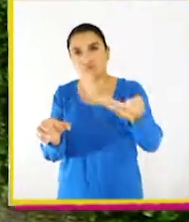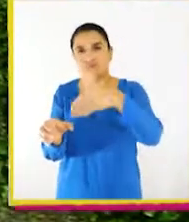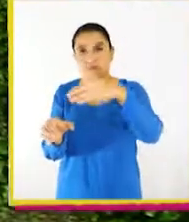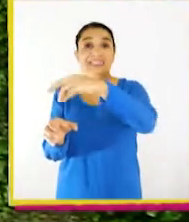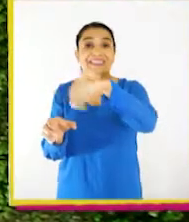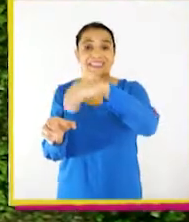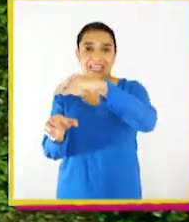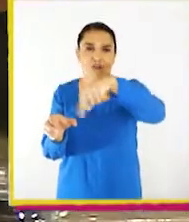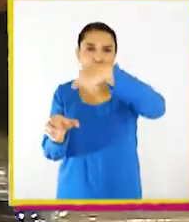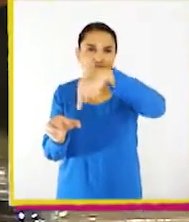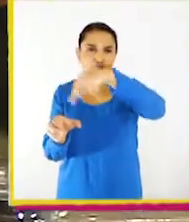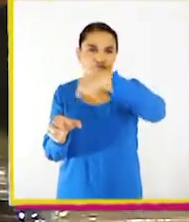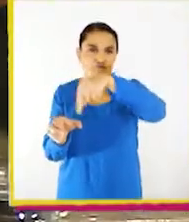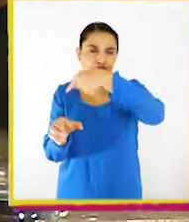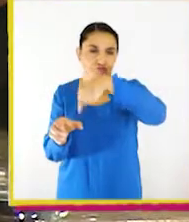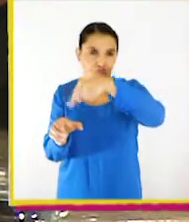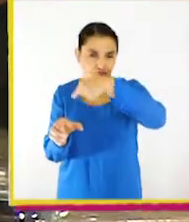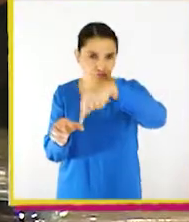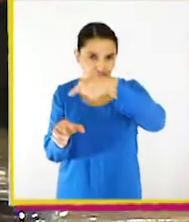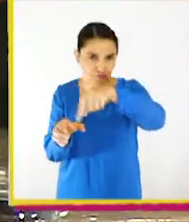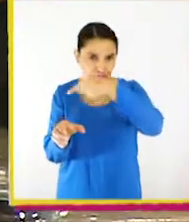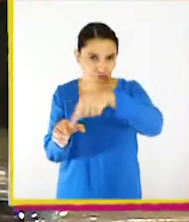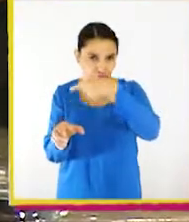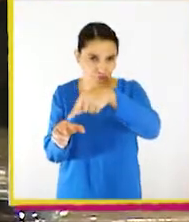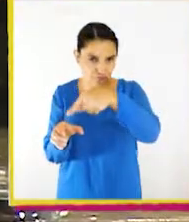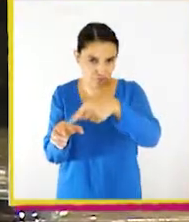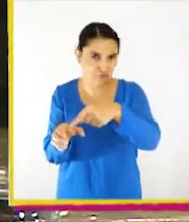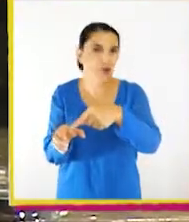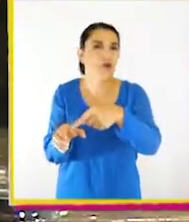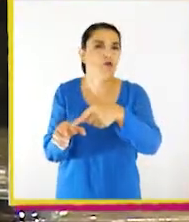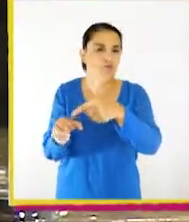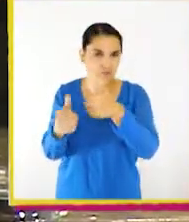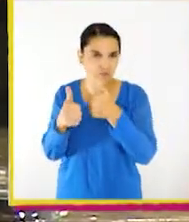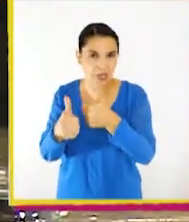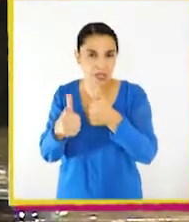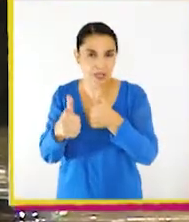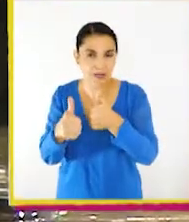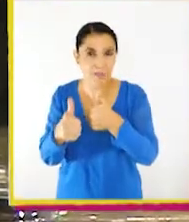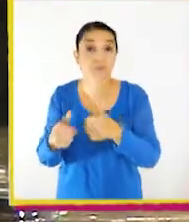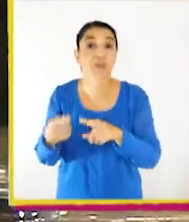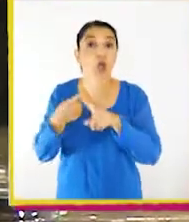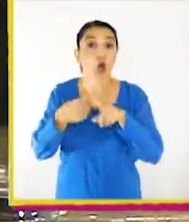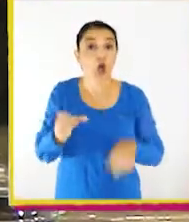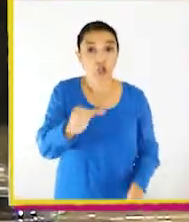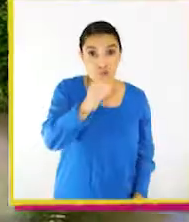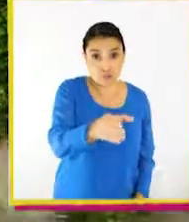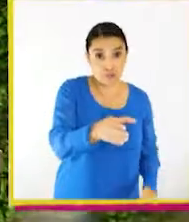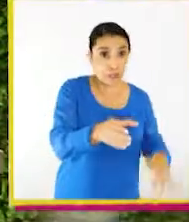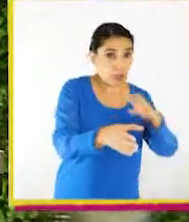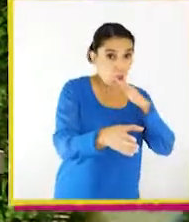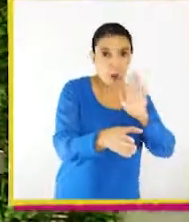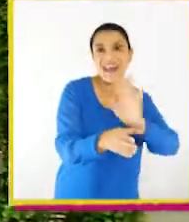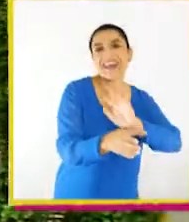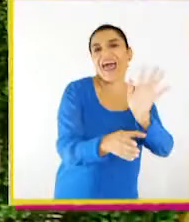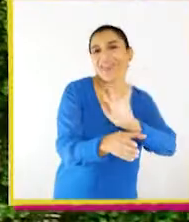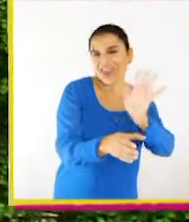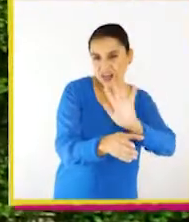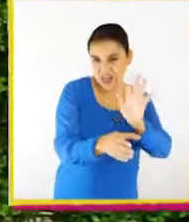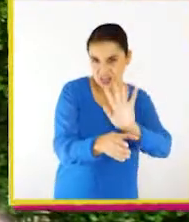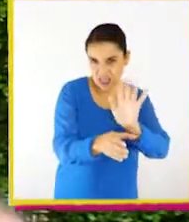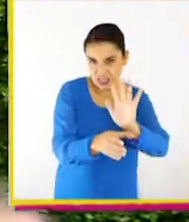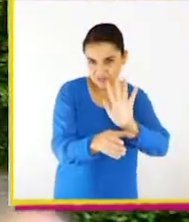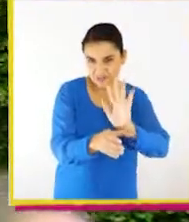1, 2 y 3. Y lo debemos revolver muy bien. Al otro vaso no le eches